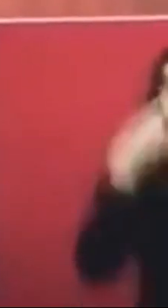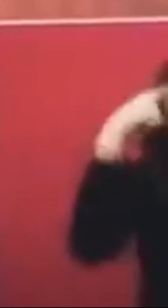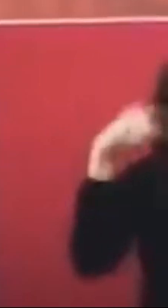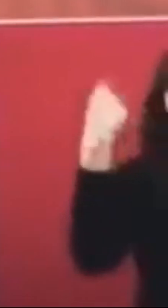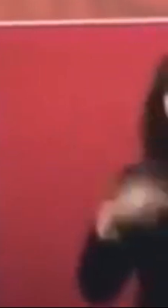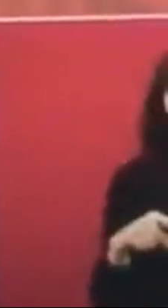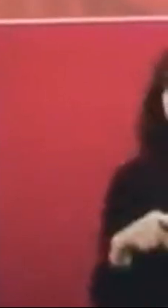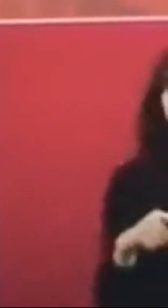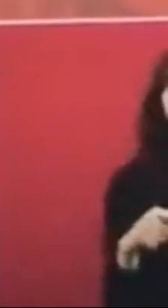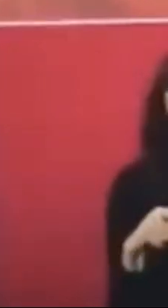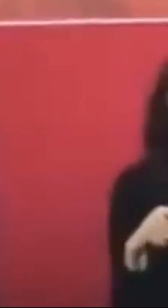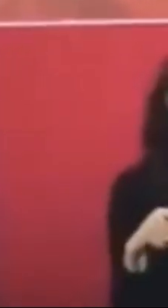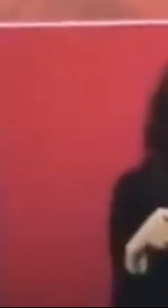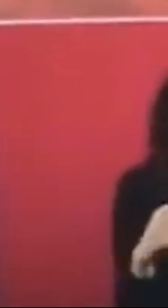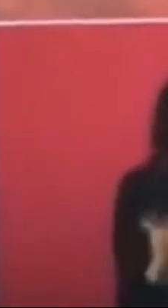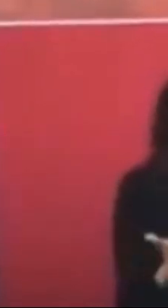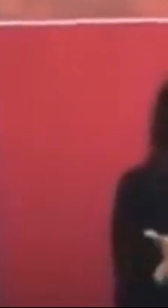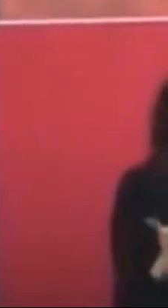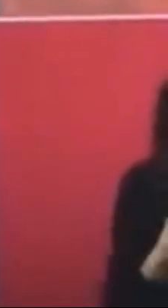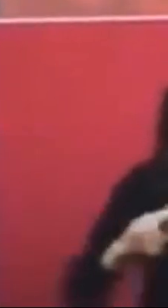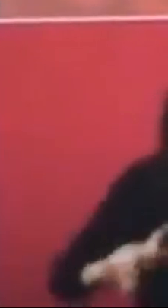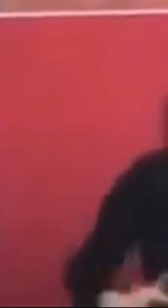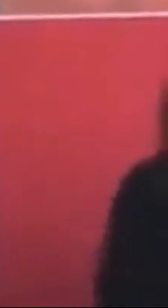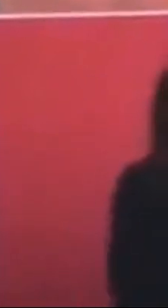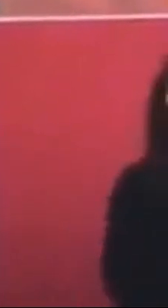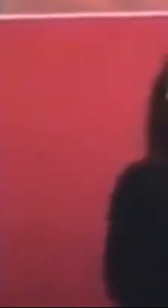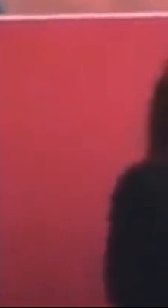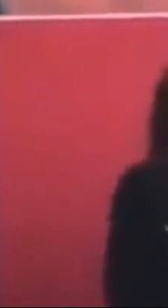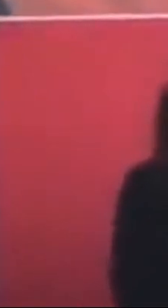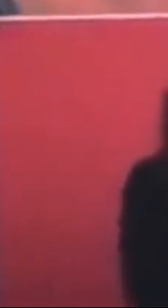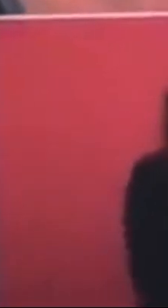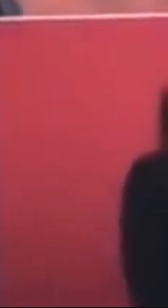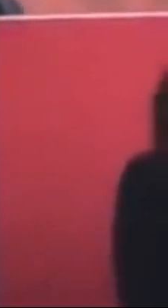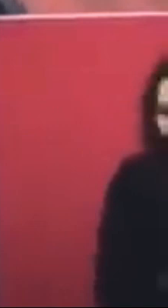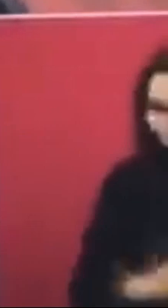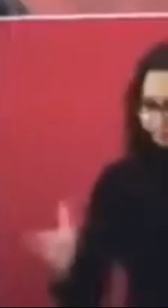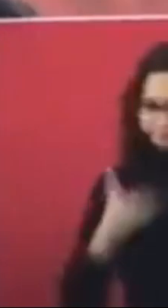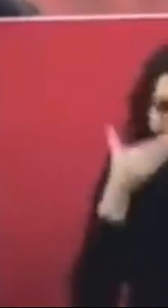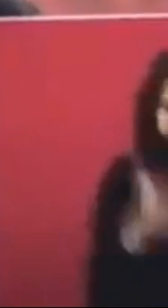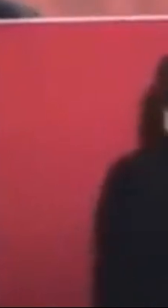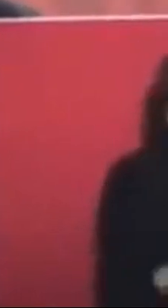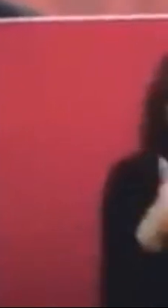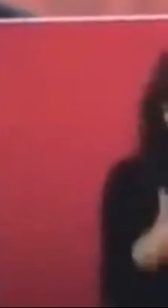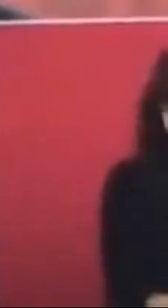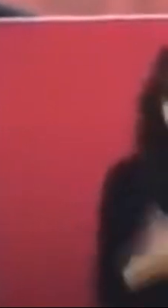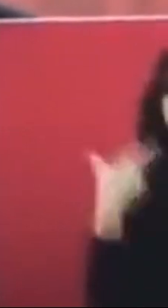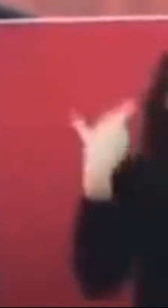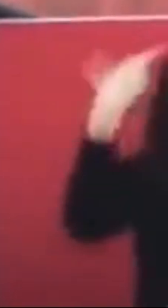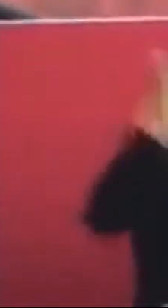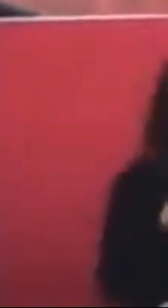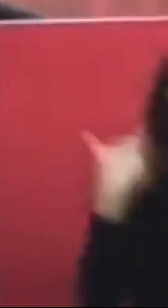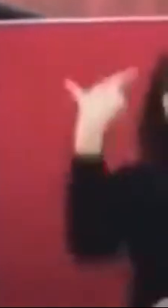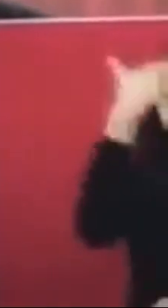para que se revise el procedimiento y se